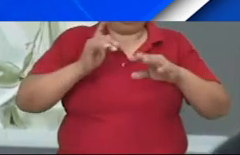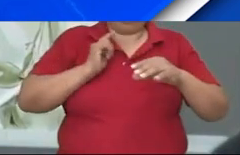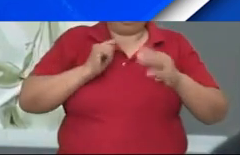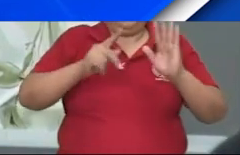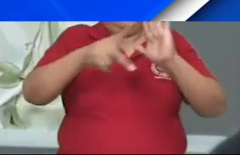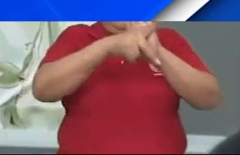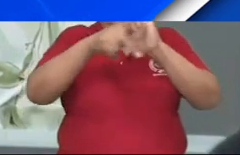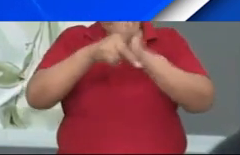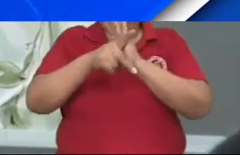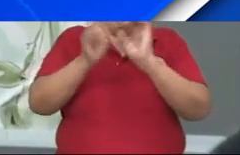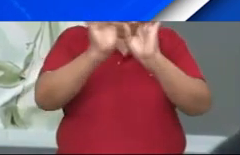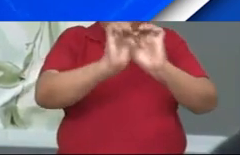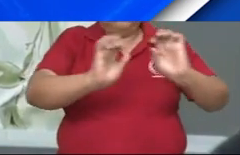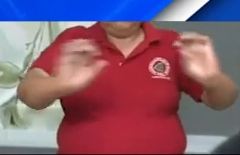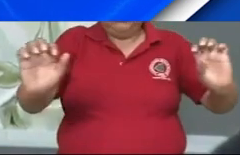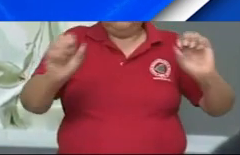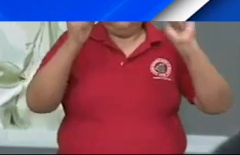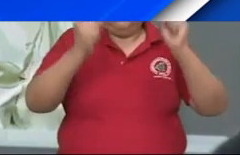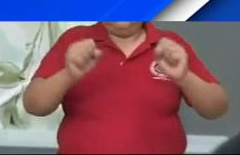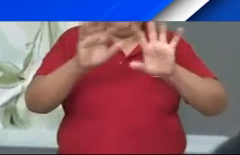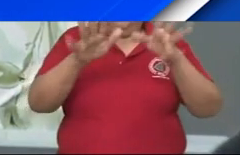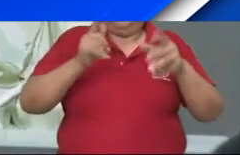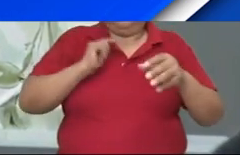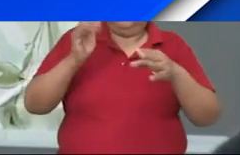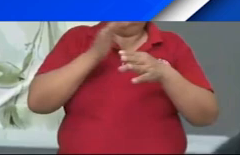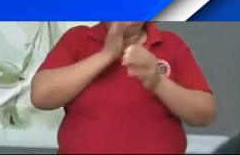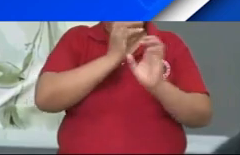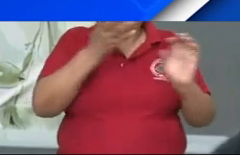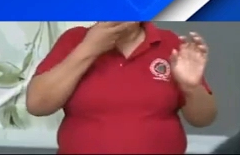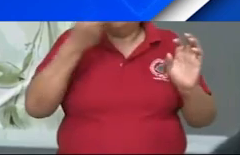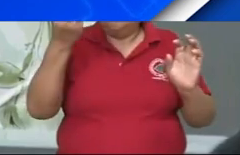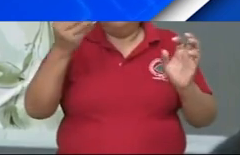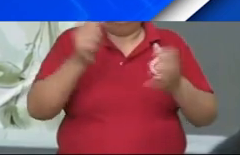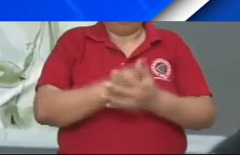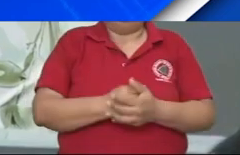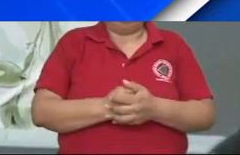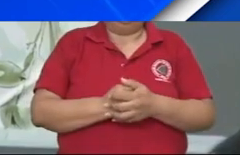de riesgos de niñas, niños y adolescentes.